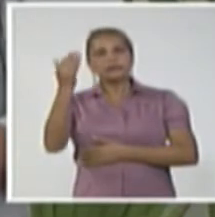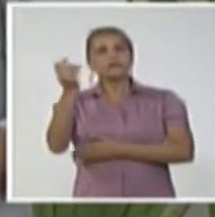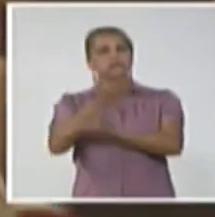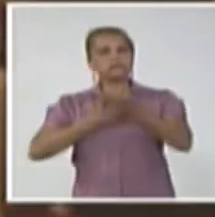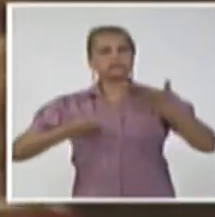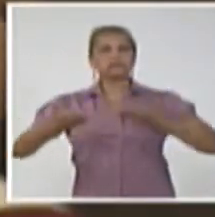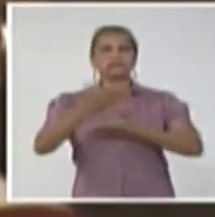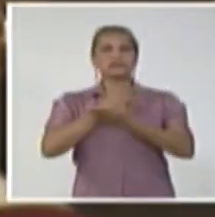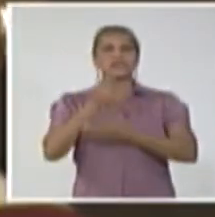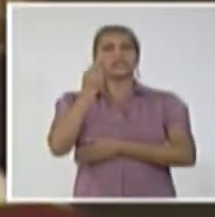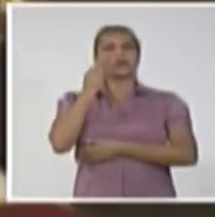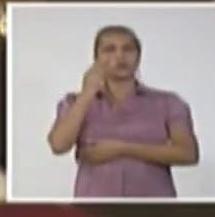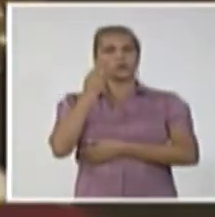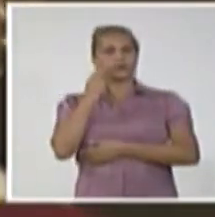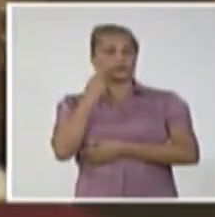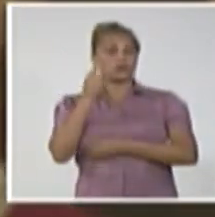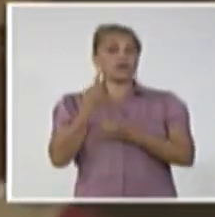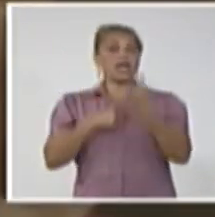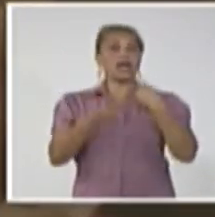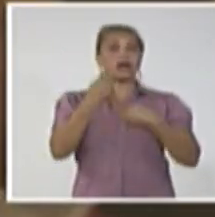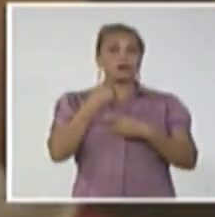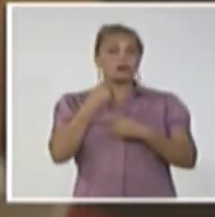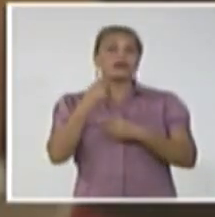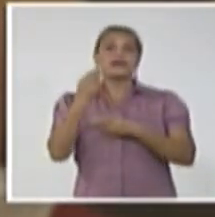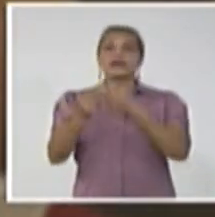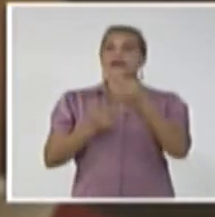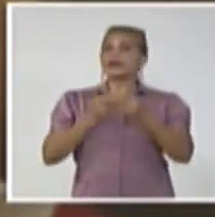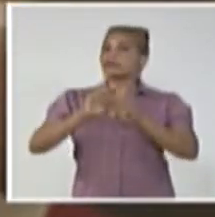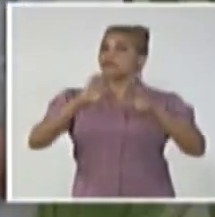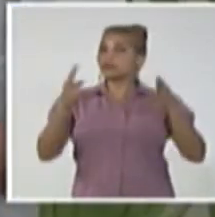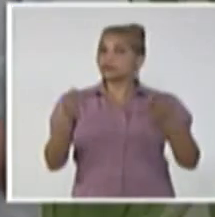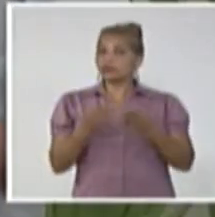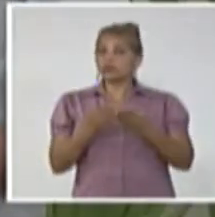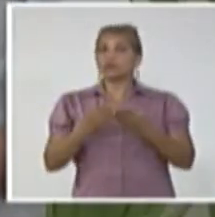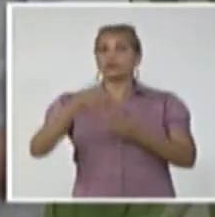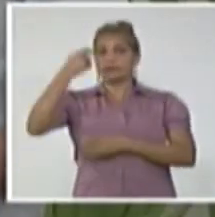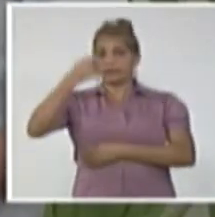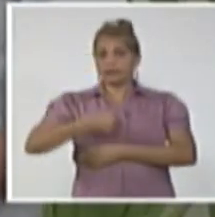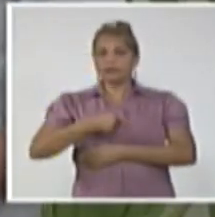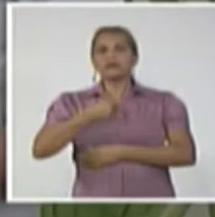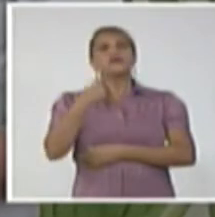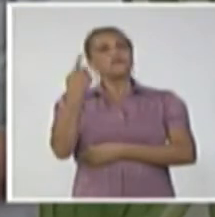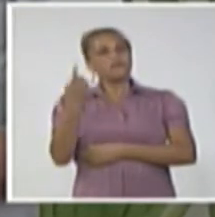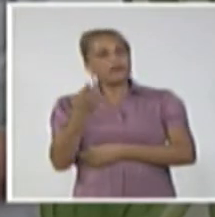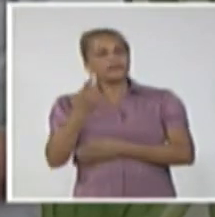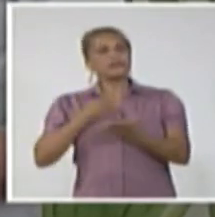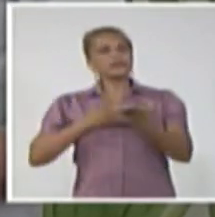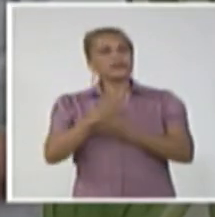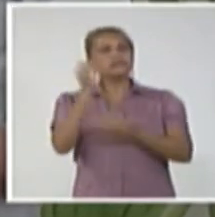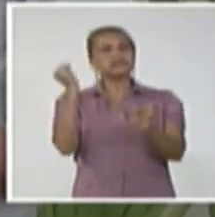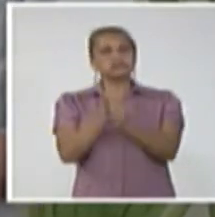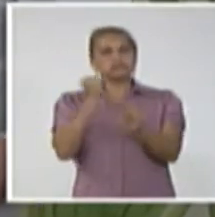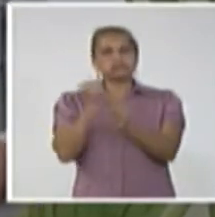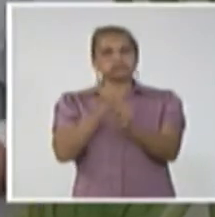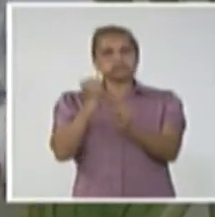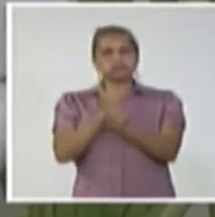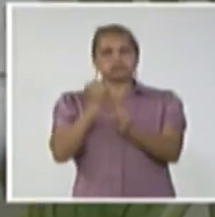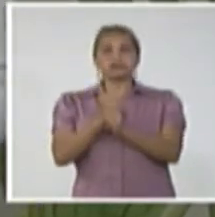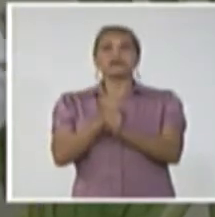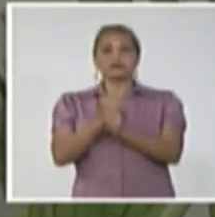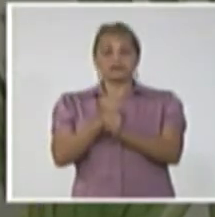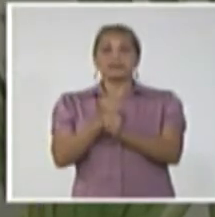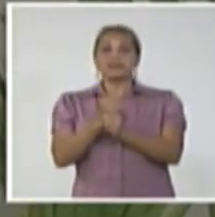y reconoció que a pesar de lo realizado en materia de derechos, todavía queda mucho trabajo por delante.